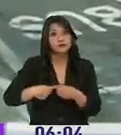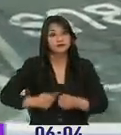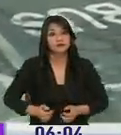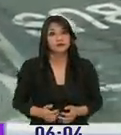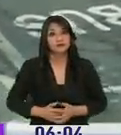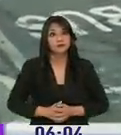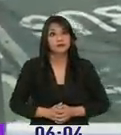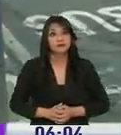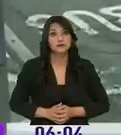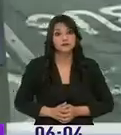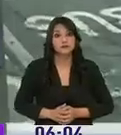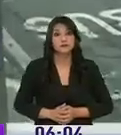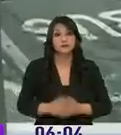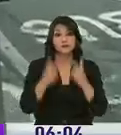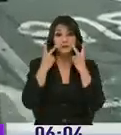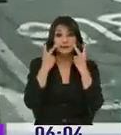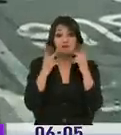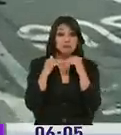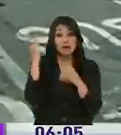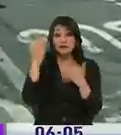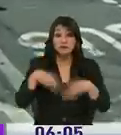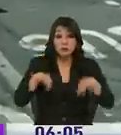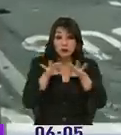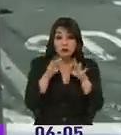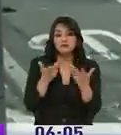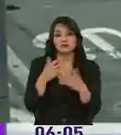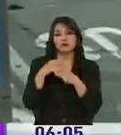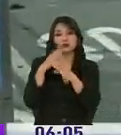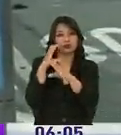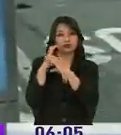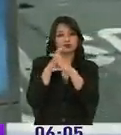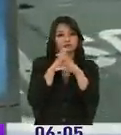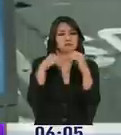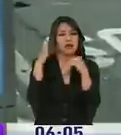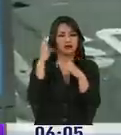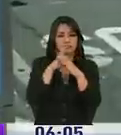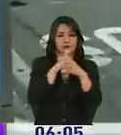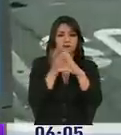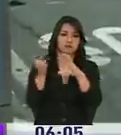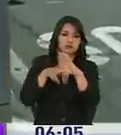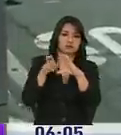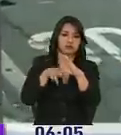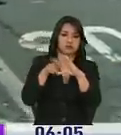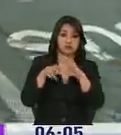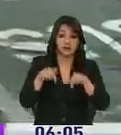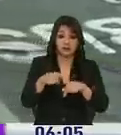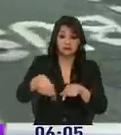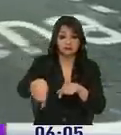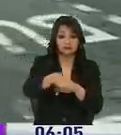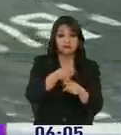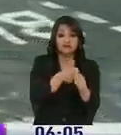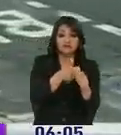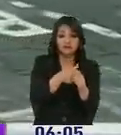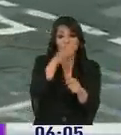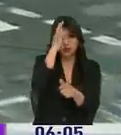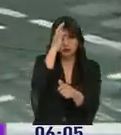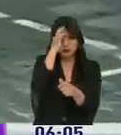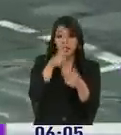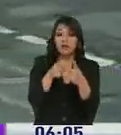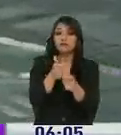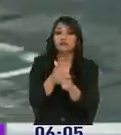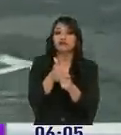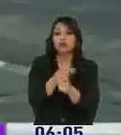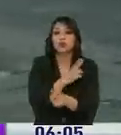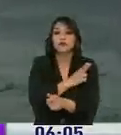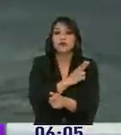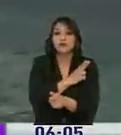Ustedes pueden ver cómo lo que prima aquí es buses de transporte público. Hay que recordar que aquí hay muchos hospitales y también universidades en la